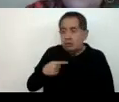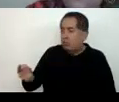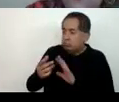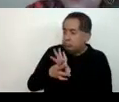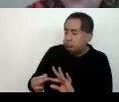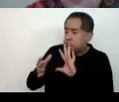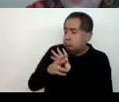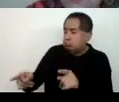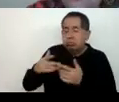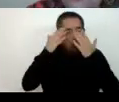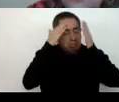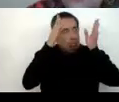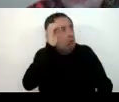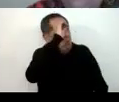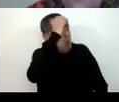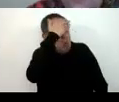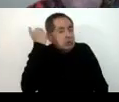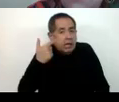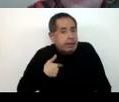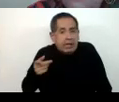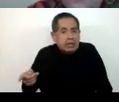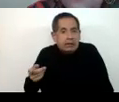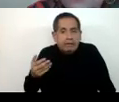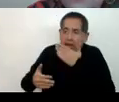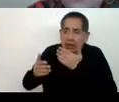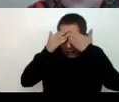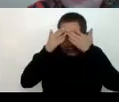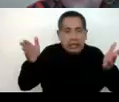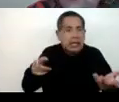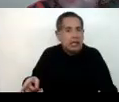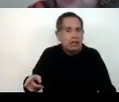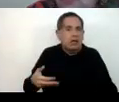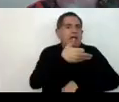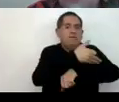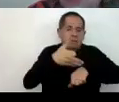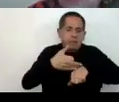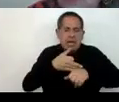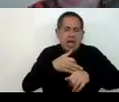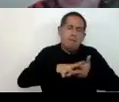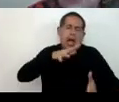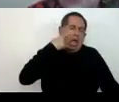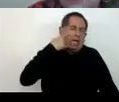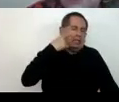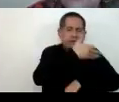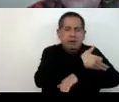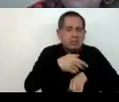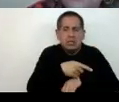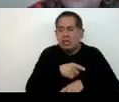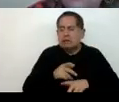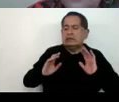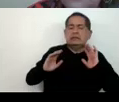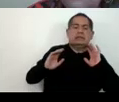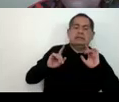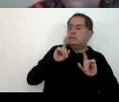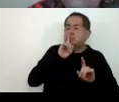realmente desconoce. Y entonces la familia muchas veces, no digo que todos, pero la mayoría, pues dice,